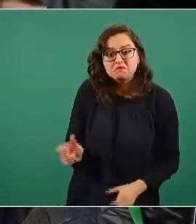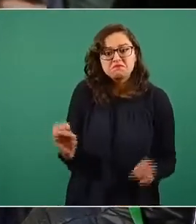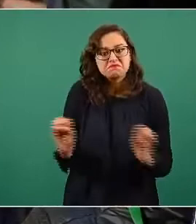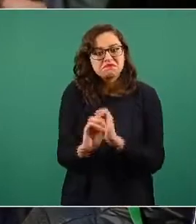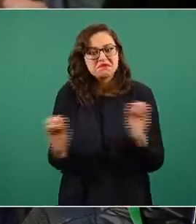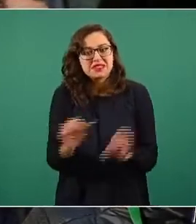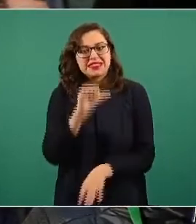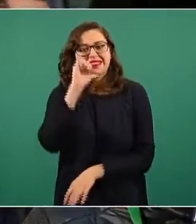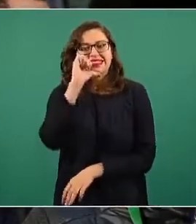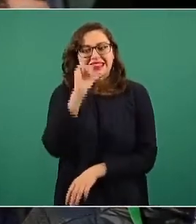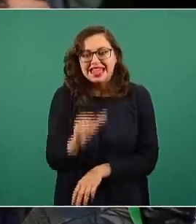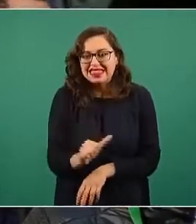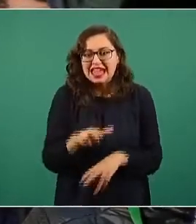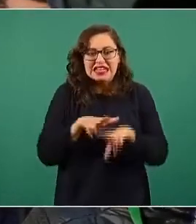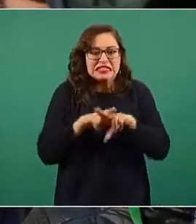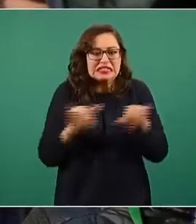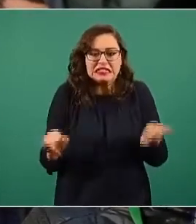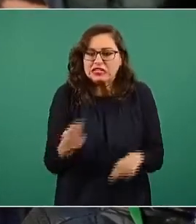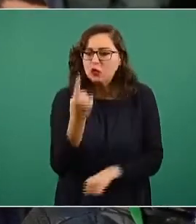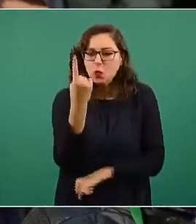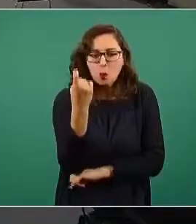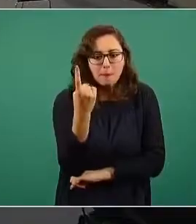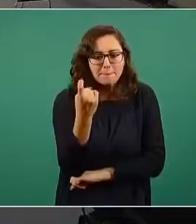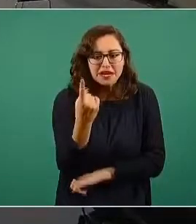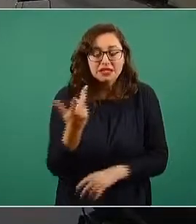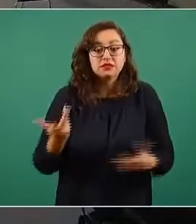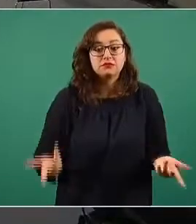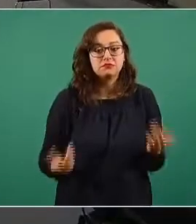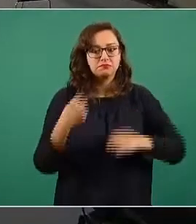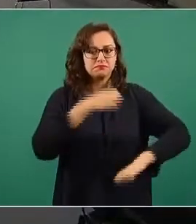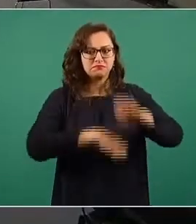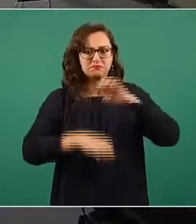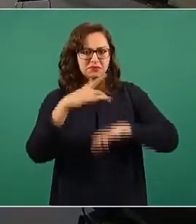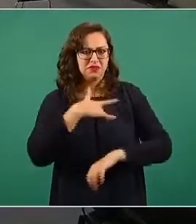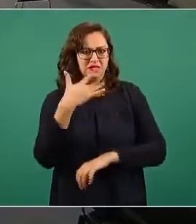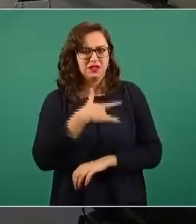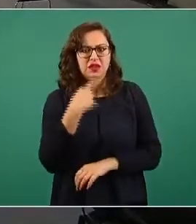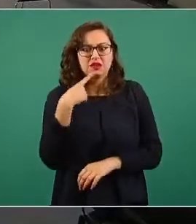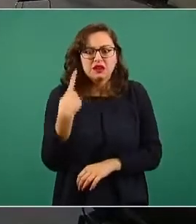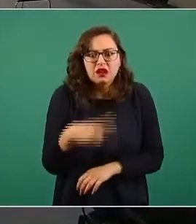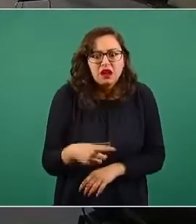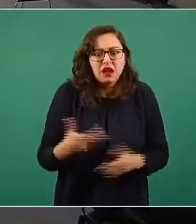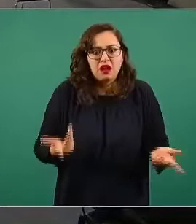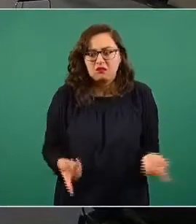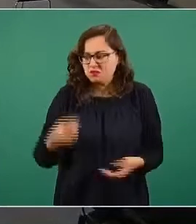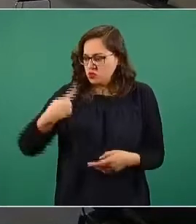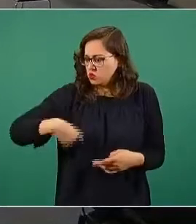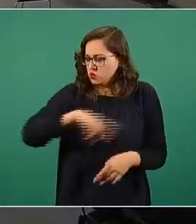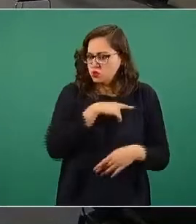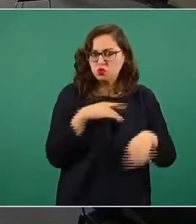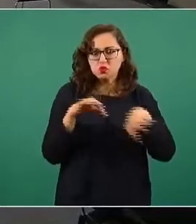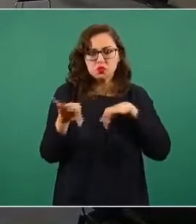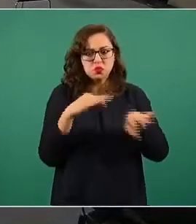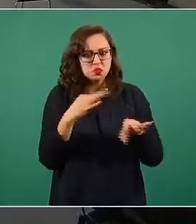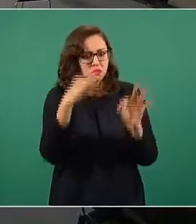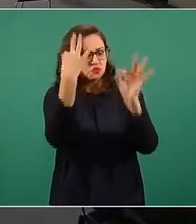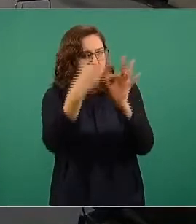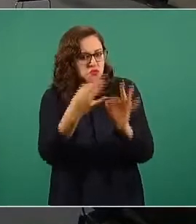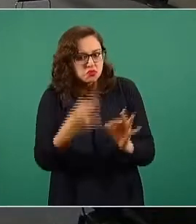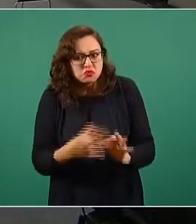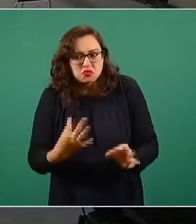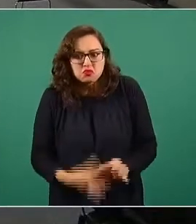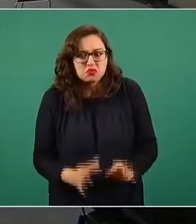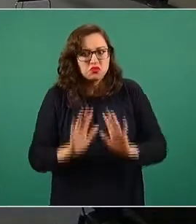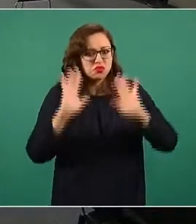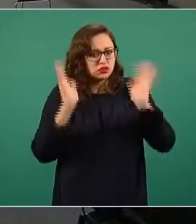ni ha entregado un solo centavo. Esa es la queja de los empresarios, quien dice hemos cumplido en forma, en